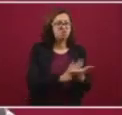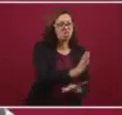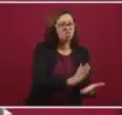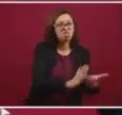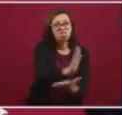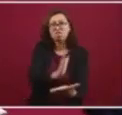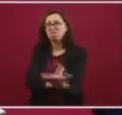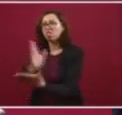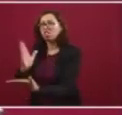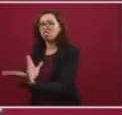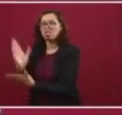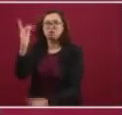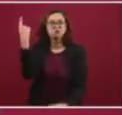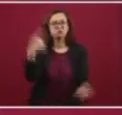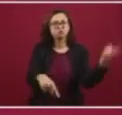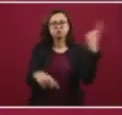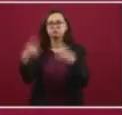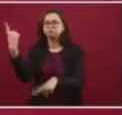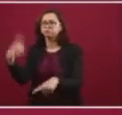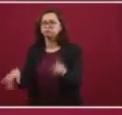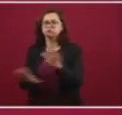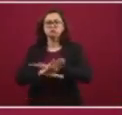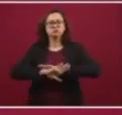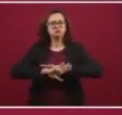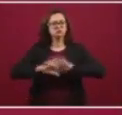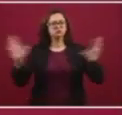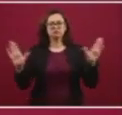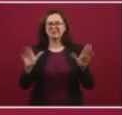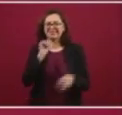inmiscuye en estos asuntos,